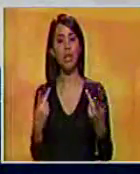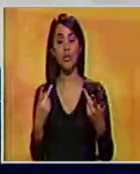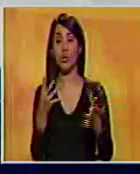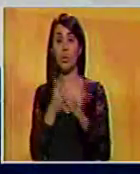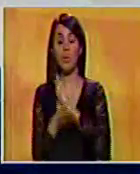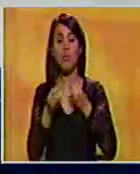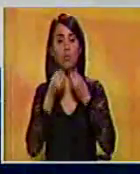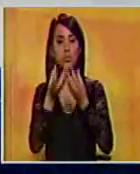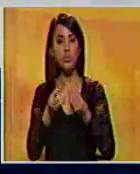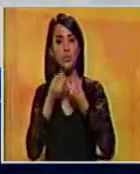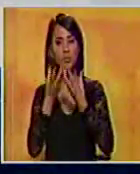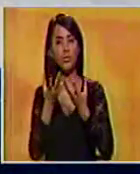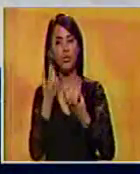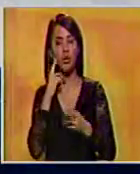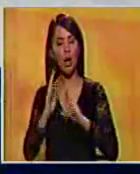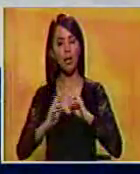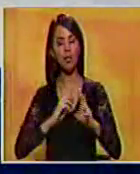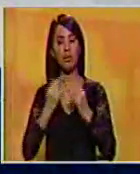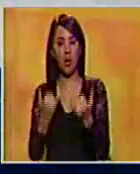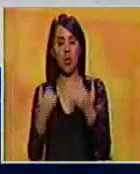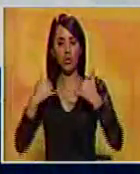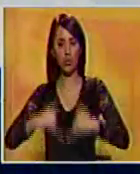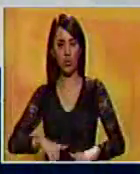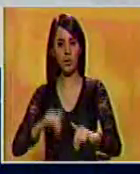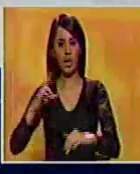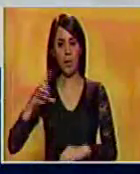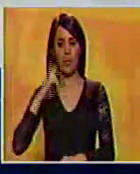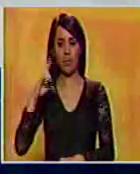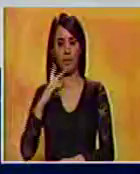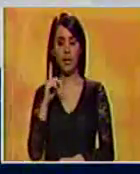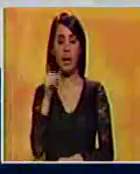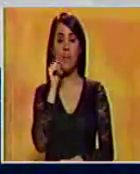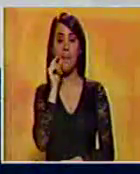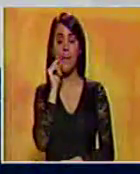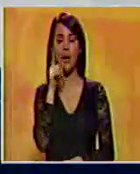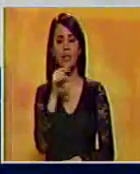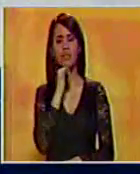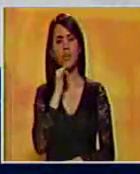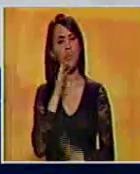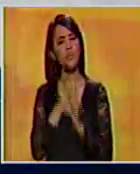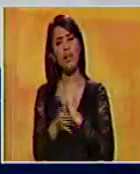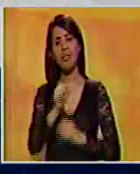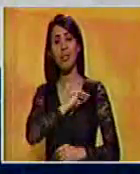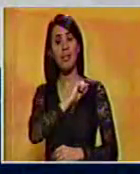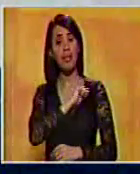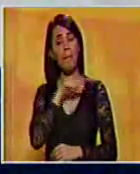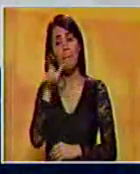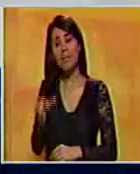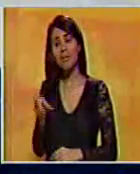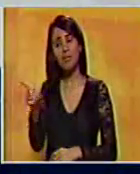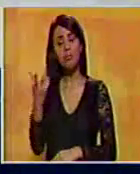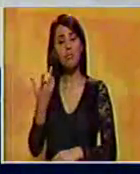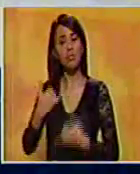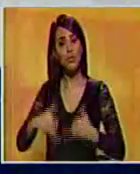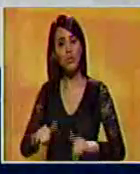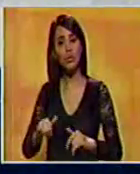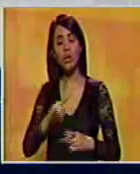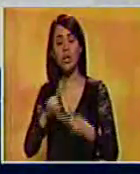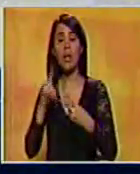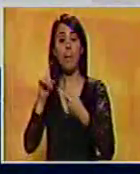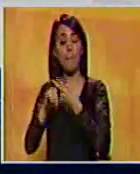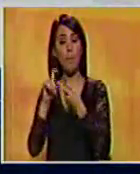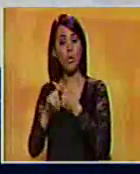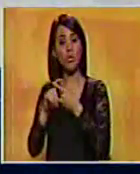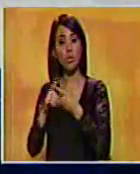para contar sobre su actual relación con su hija, la duquesa de Sussex. El papá de Meghan reveló que teme por el bienestar de Meghan, esposa del príncipe